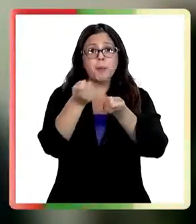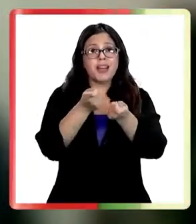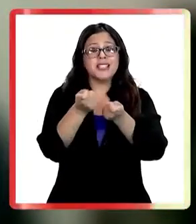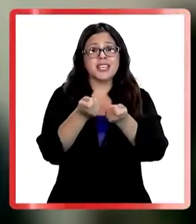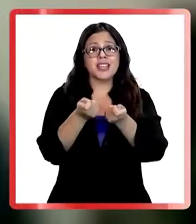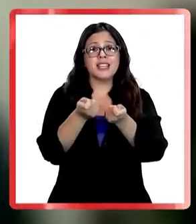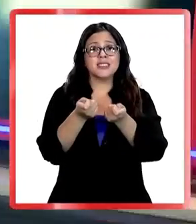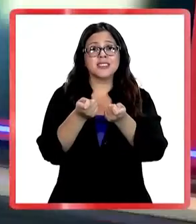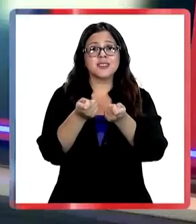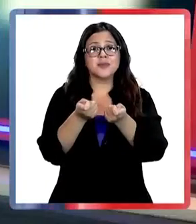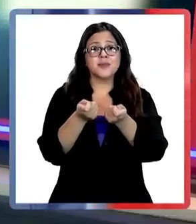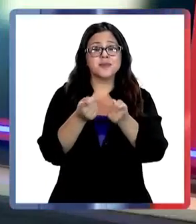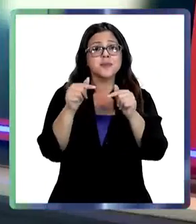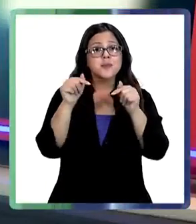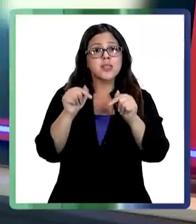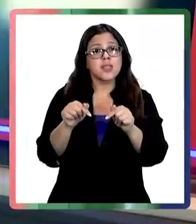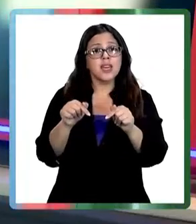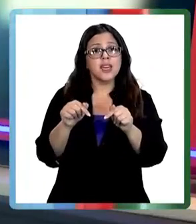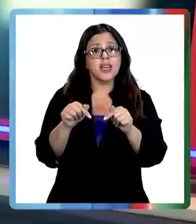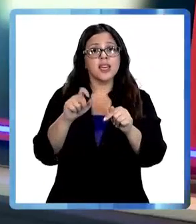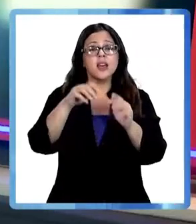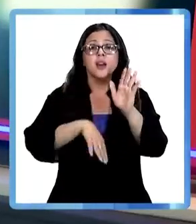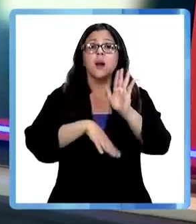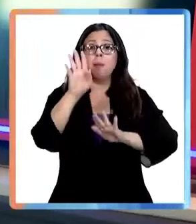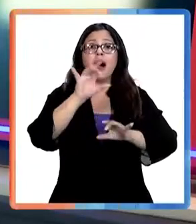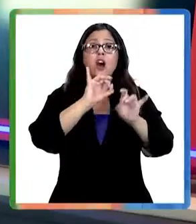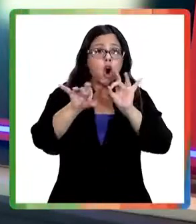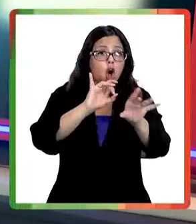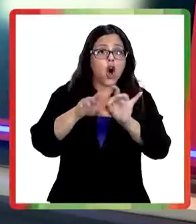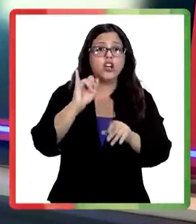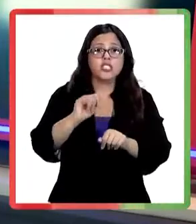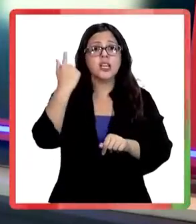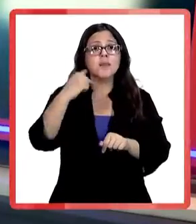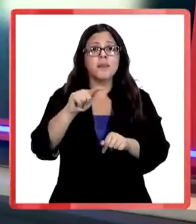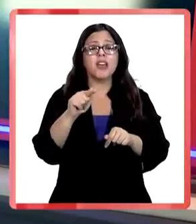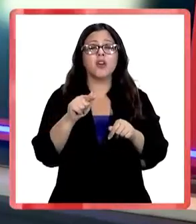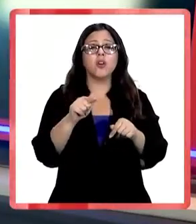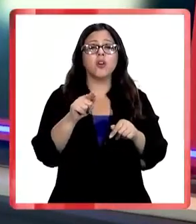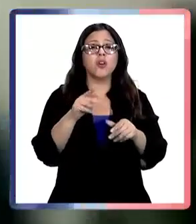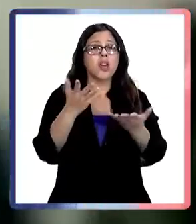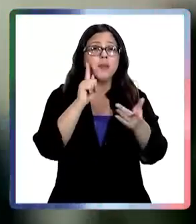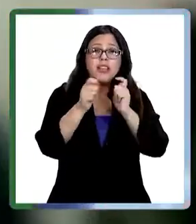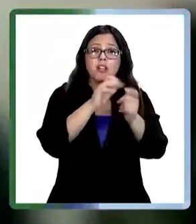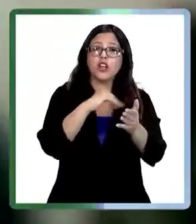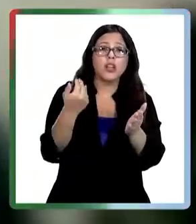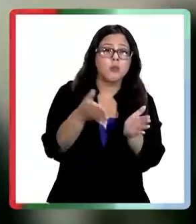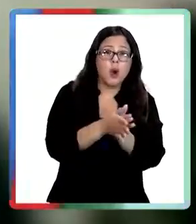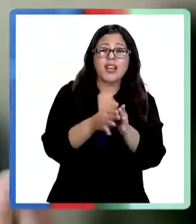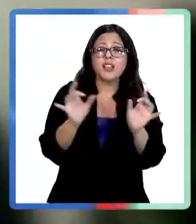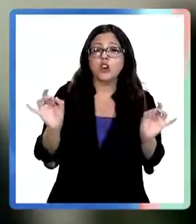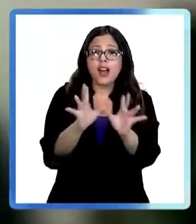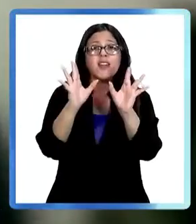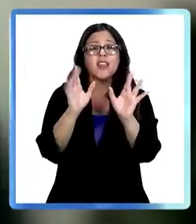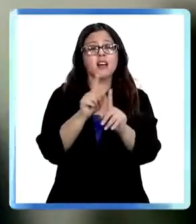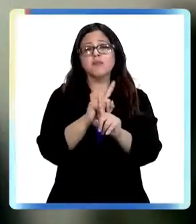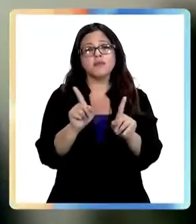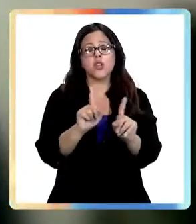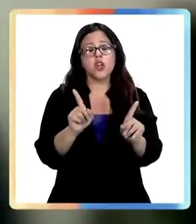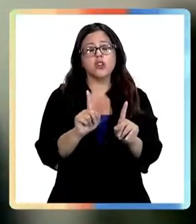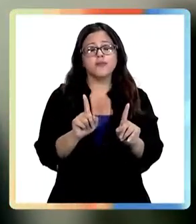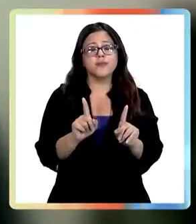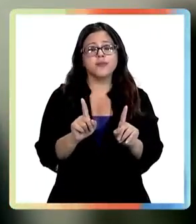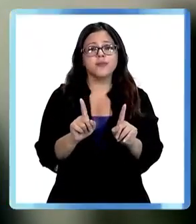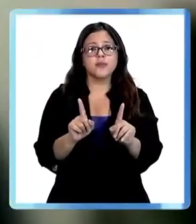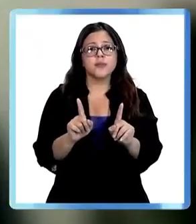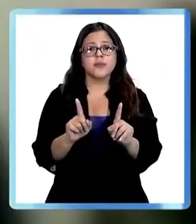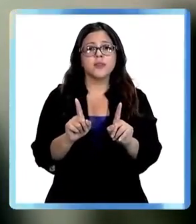ellas, que son más contagiosas, sí, pero no son más mortales ni generan mayor gravedad que las cepas ya circulantes. Así